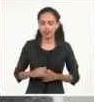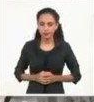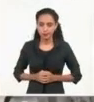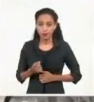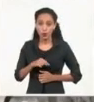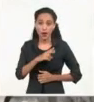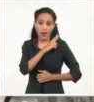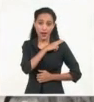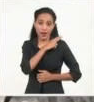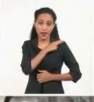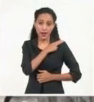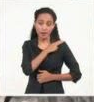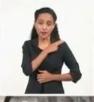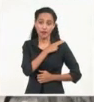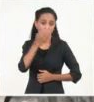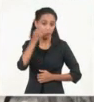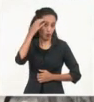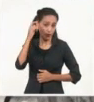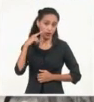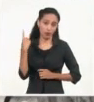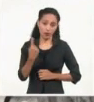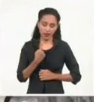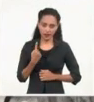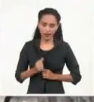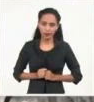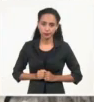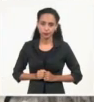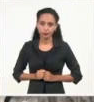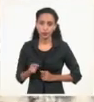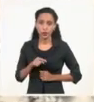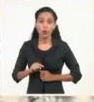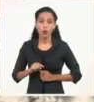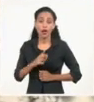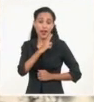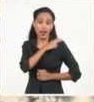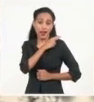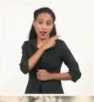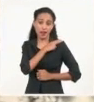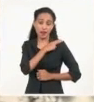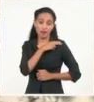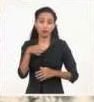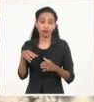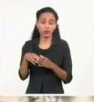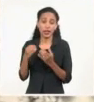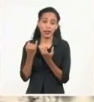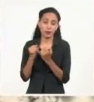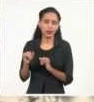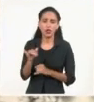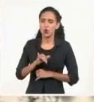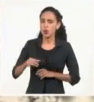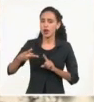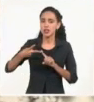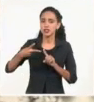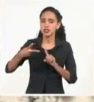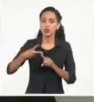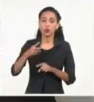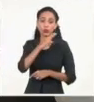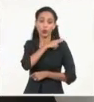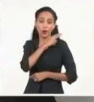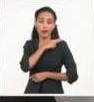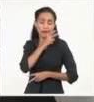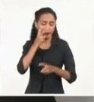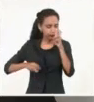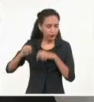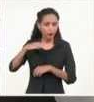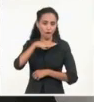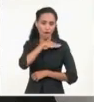de operaciones del Estado Mayor general jefe del cuerpo independiente del Oeste segundo jefe del órgano de inspección